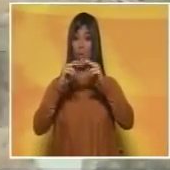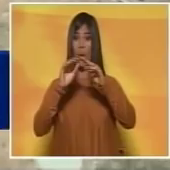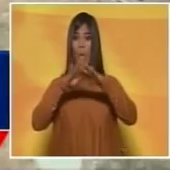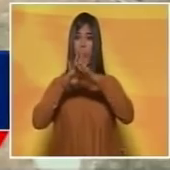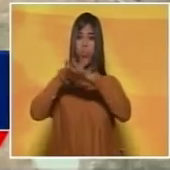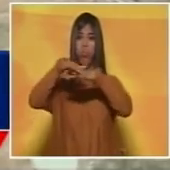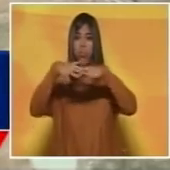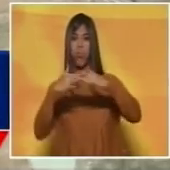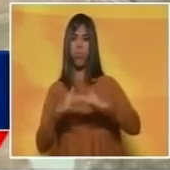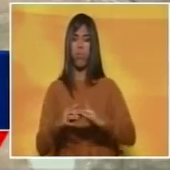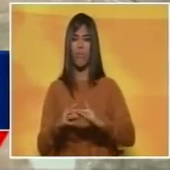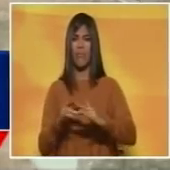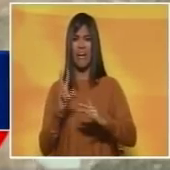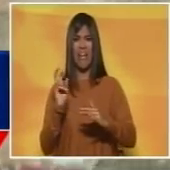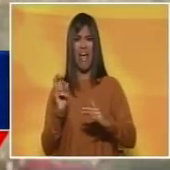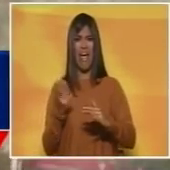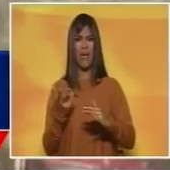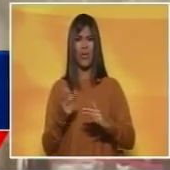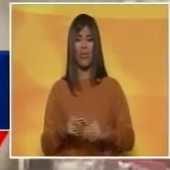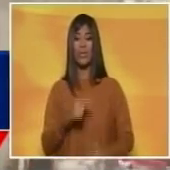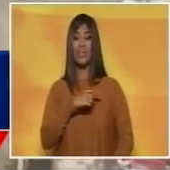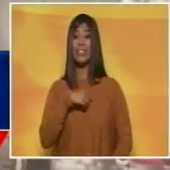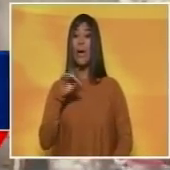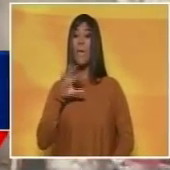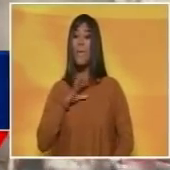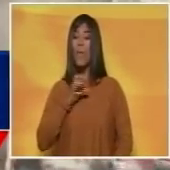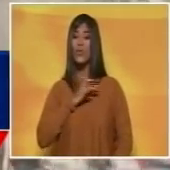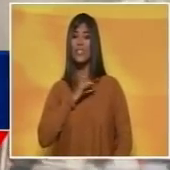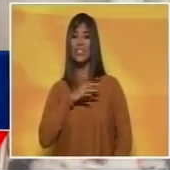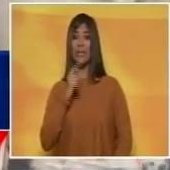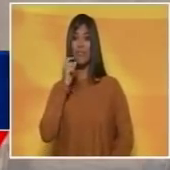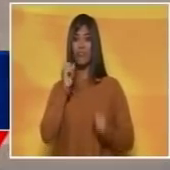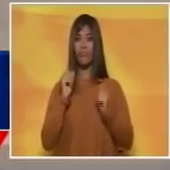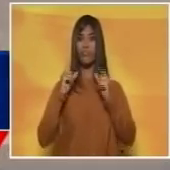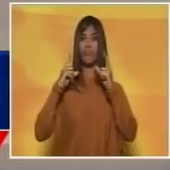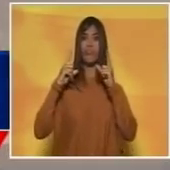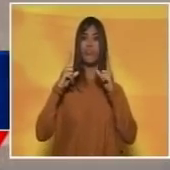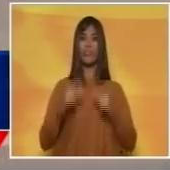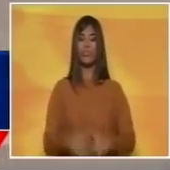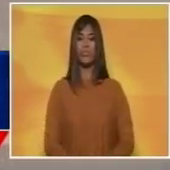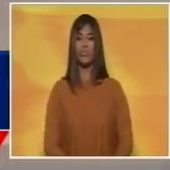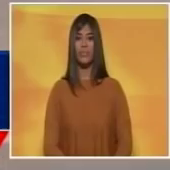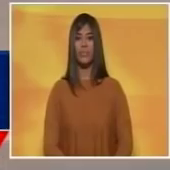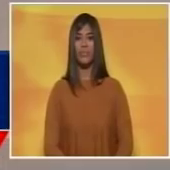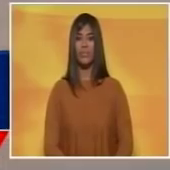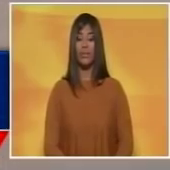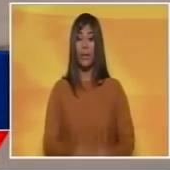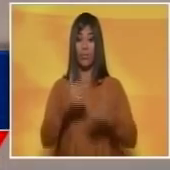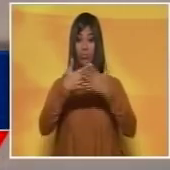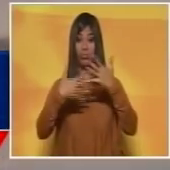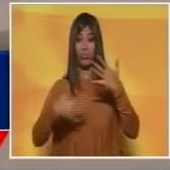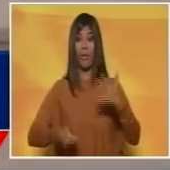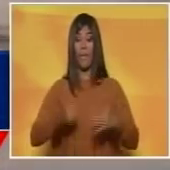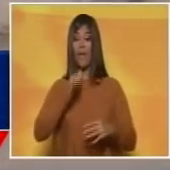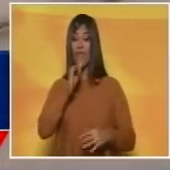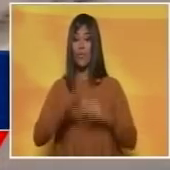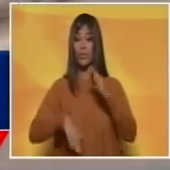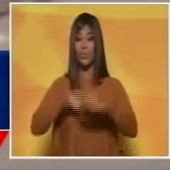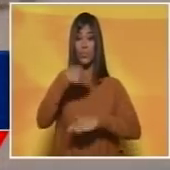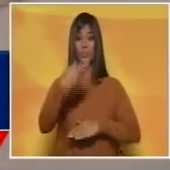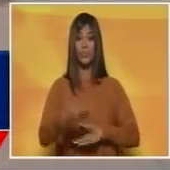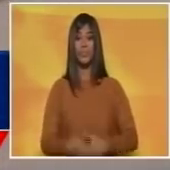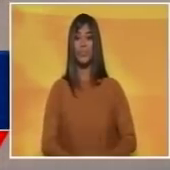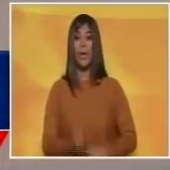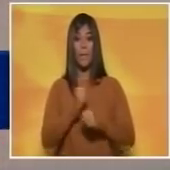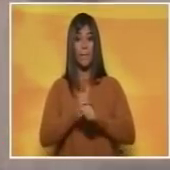derrumbó repentinamente en China. Impresionantes estas imágenes, Gregorio. Los detalles y más imágenes